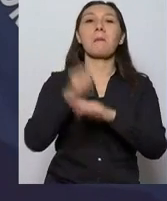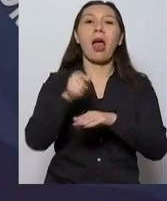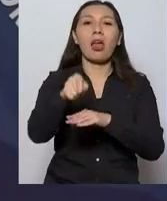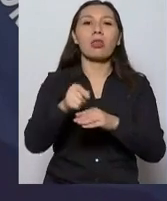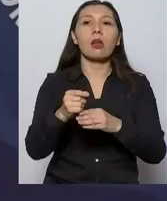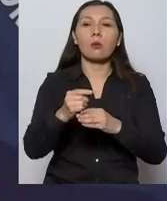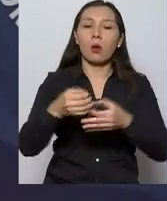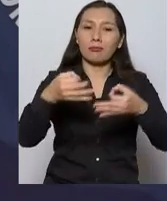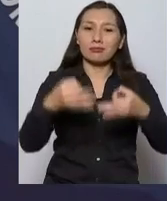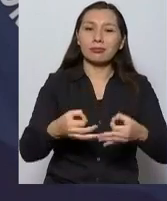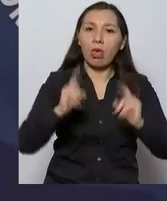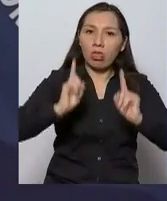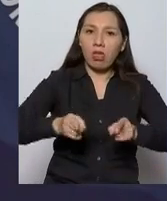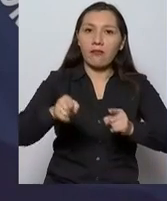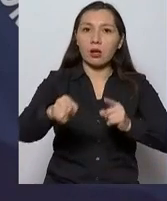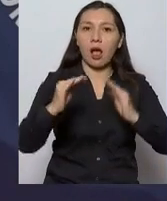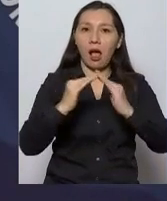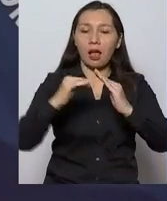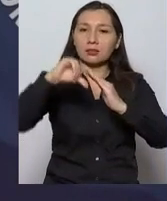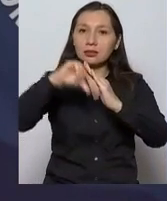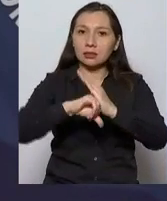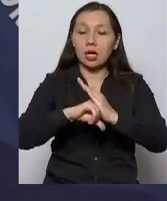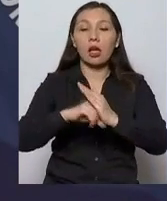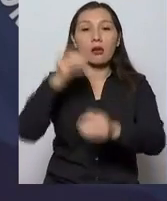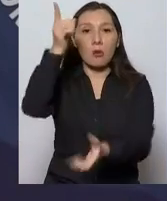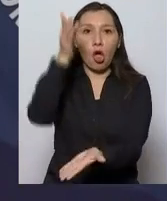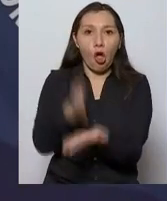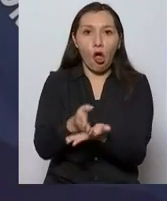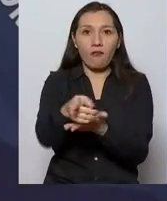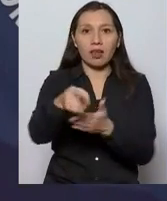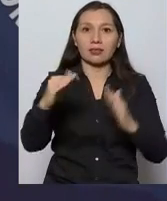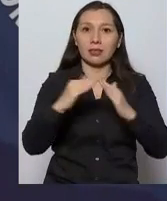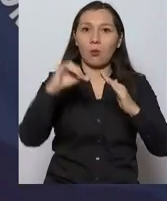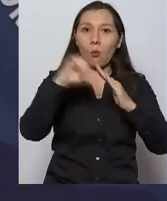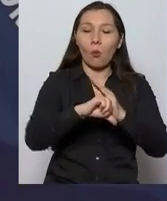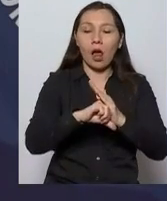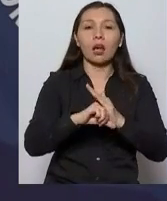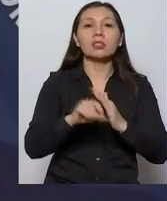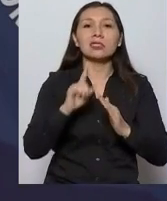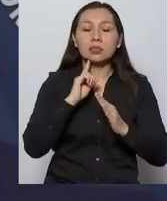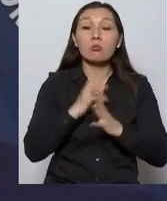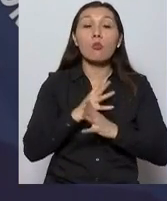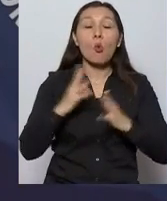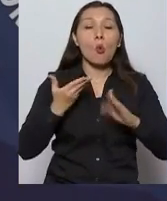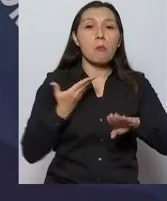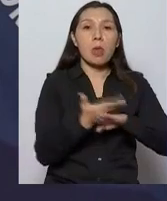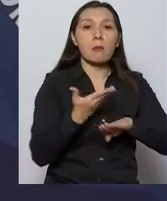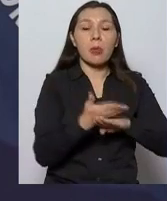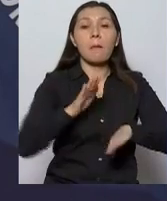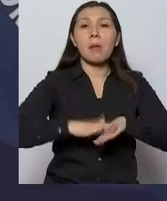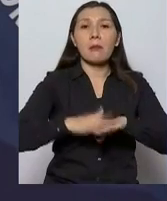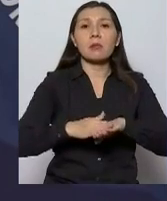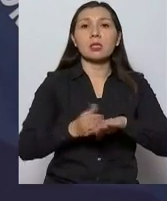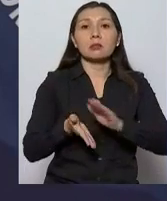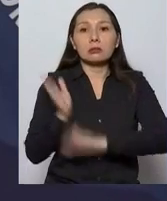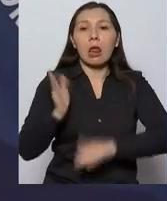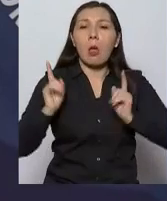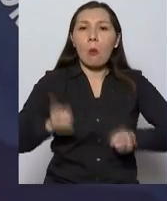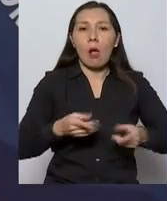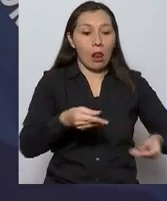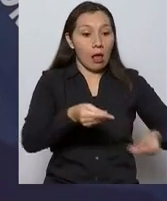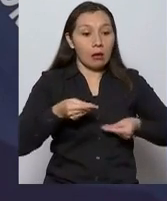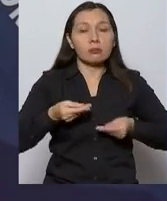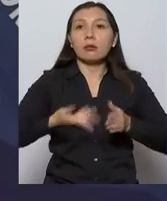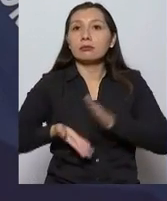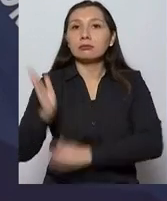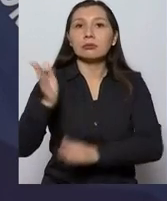de confinamiento en la casa a la que obliga las cuarentenas, con exceso de permisos que hacen que la gente salga a la